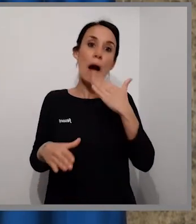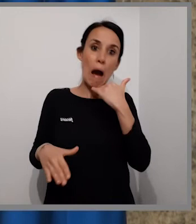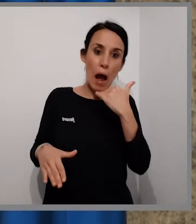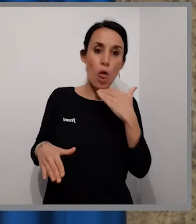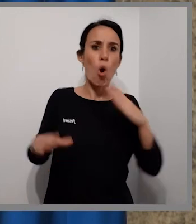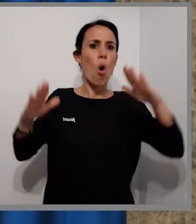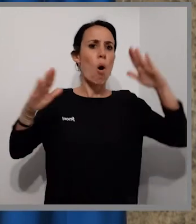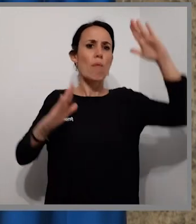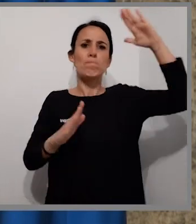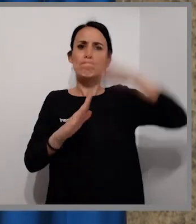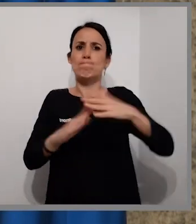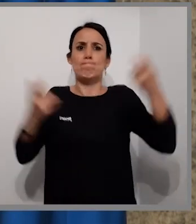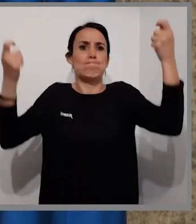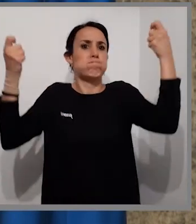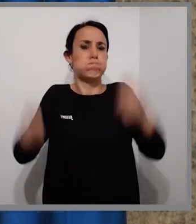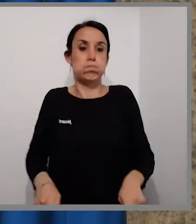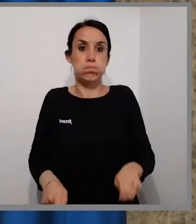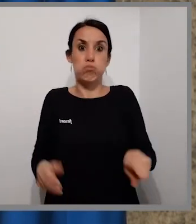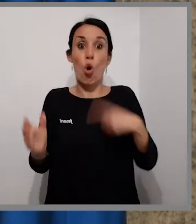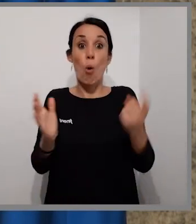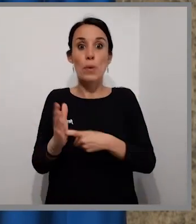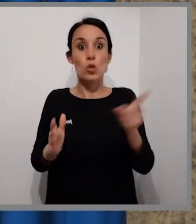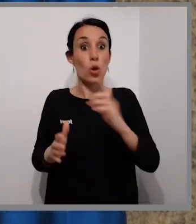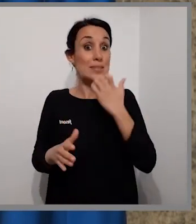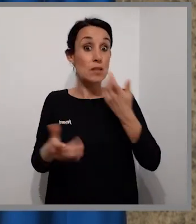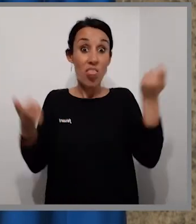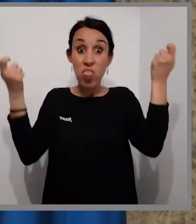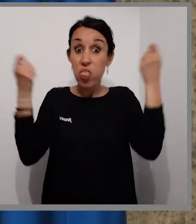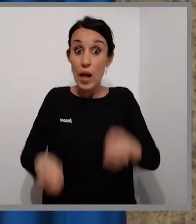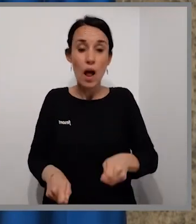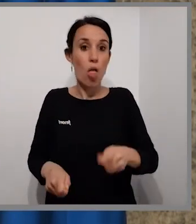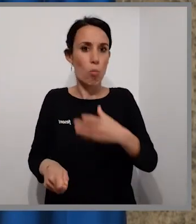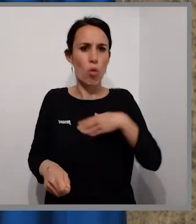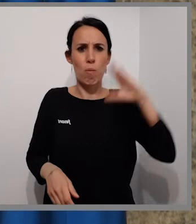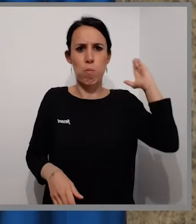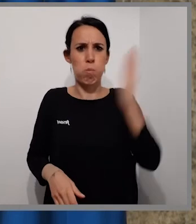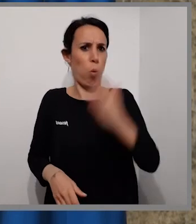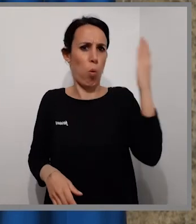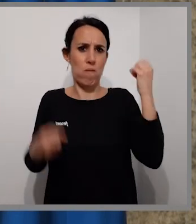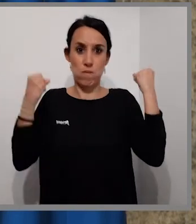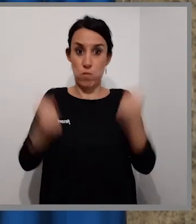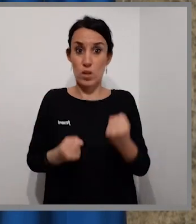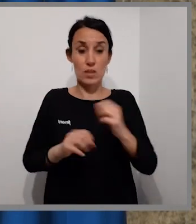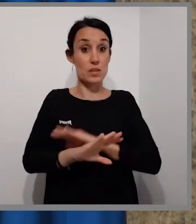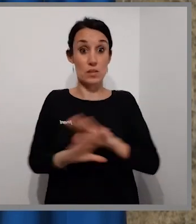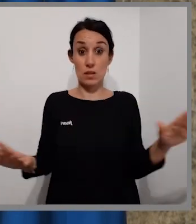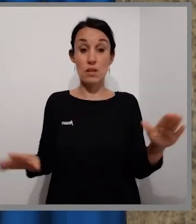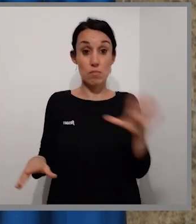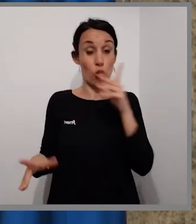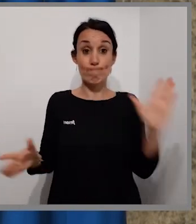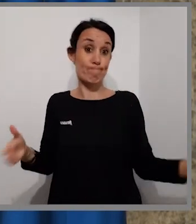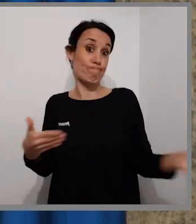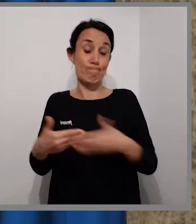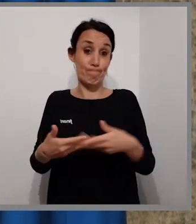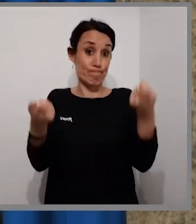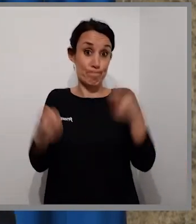parado absolutamente industrias que hubieran sufrido un gravísimo daño de haberse cerrado absolutamente